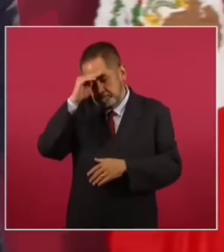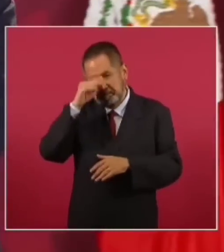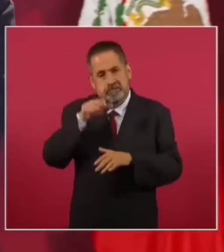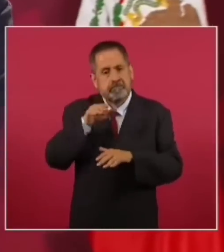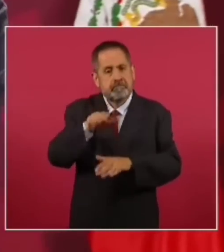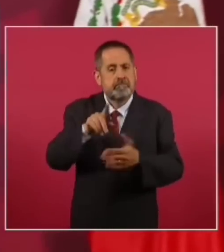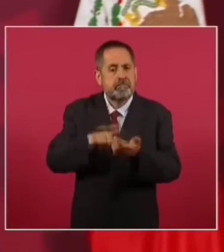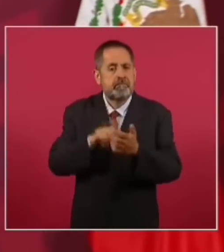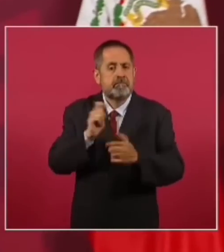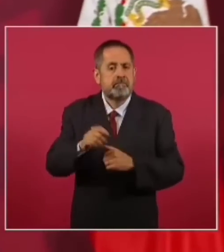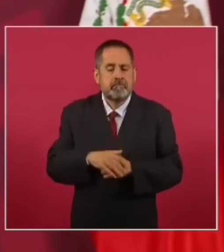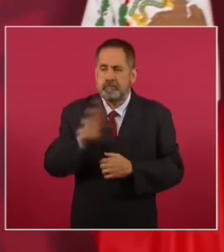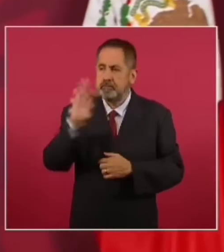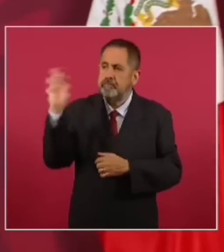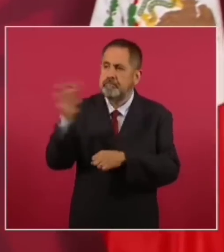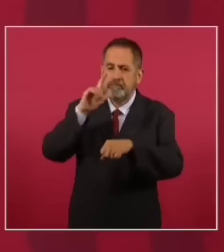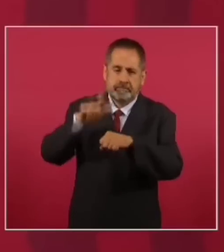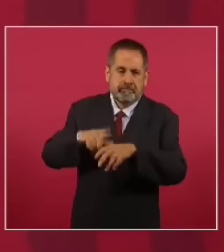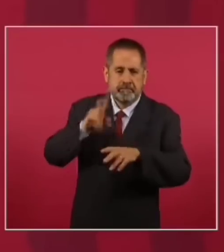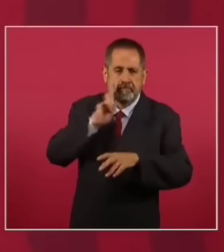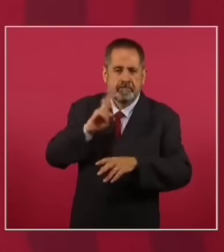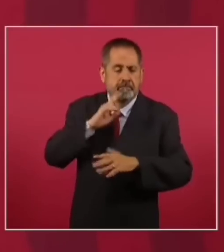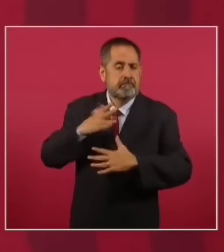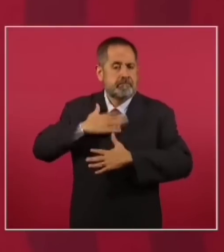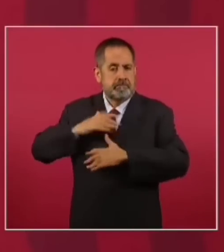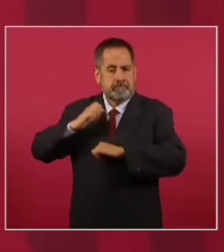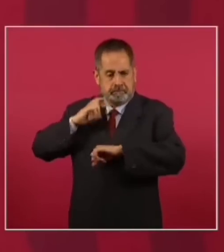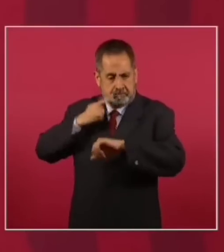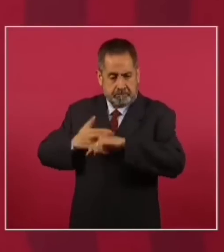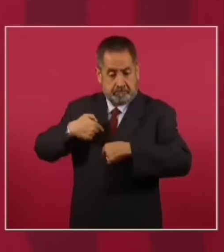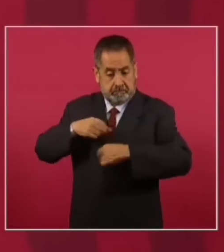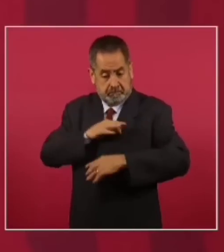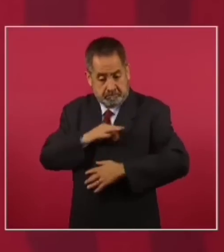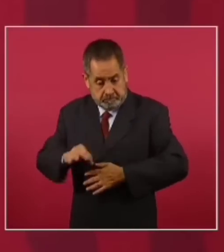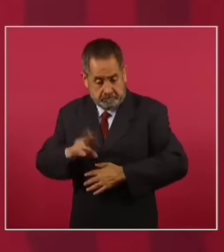ámbito, en la esfera de mis atribuciones.